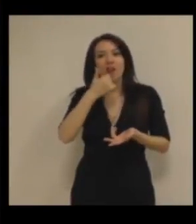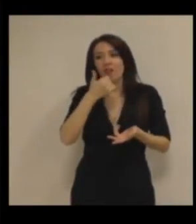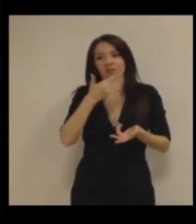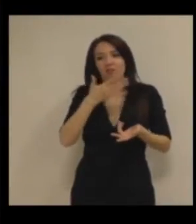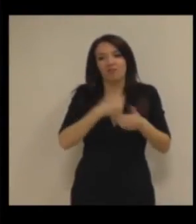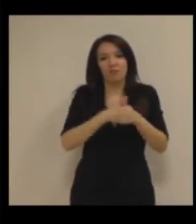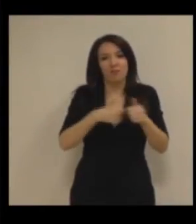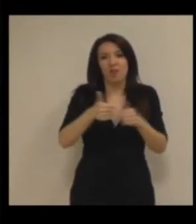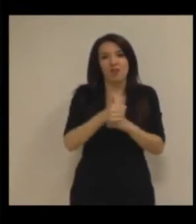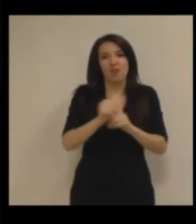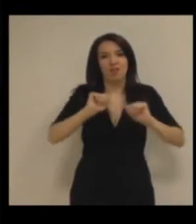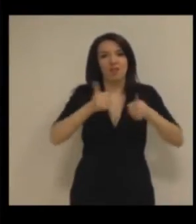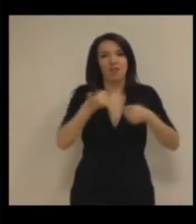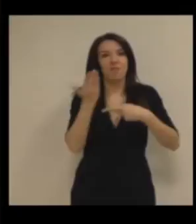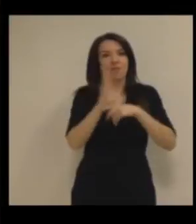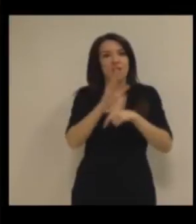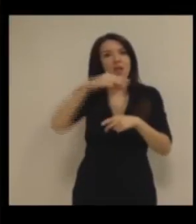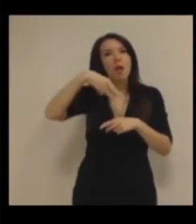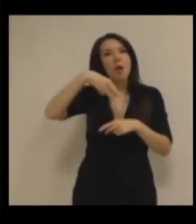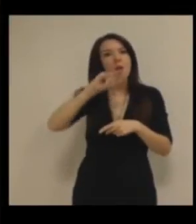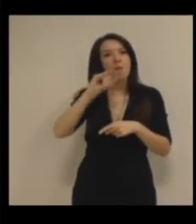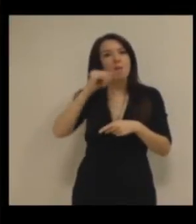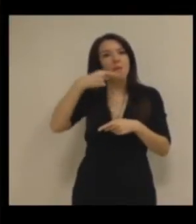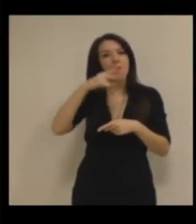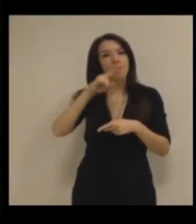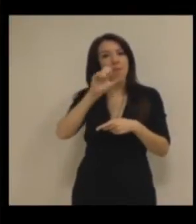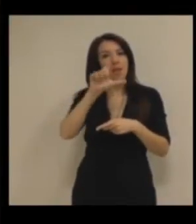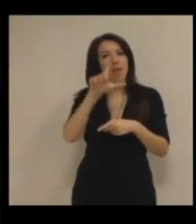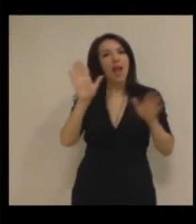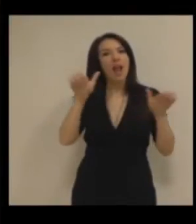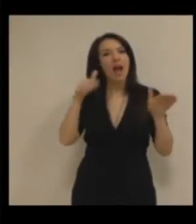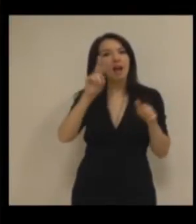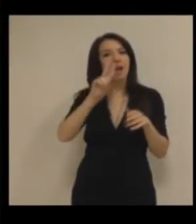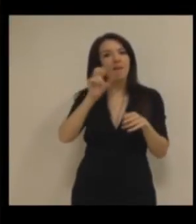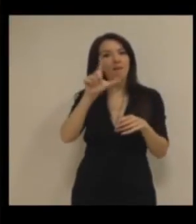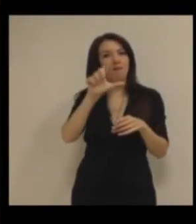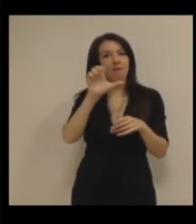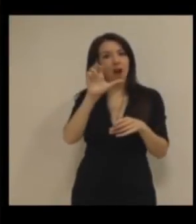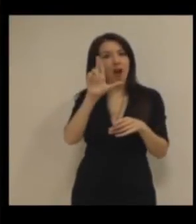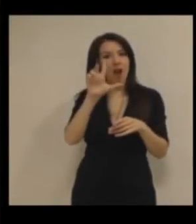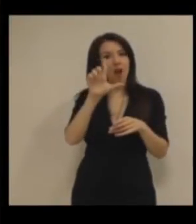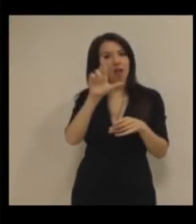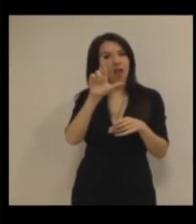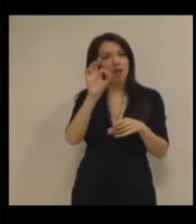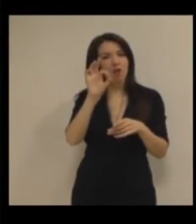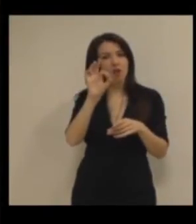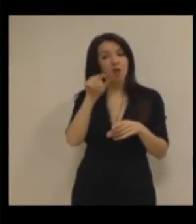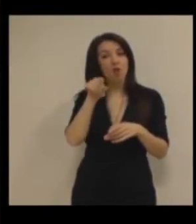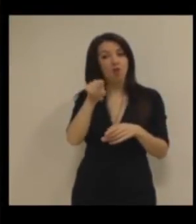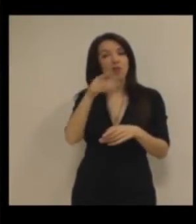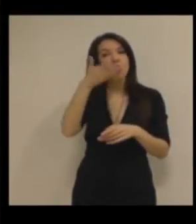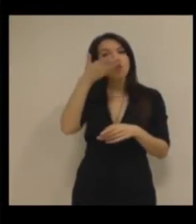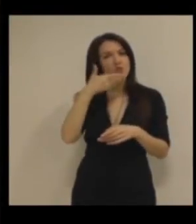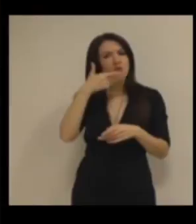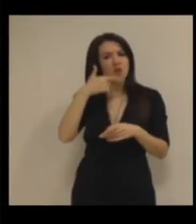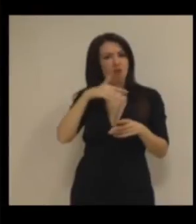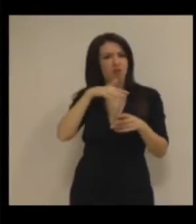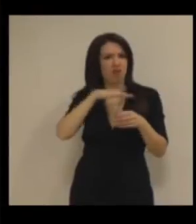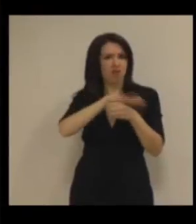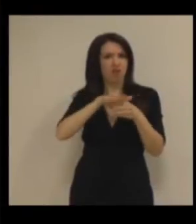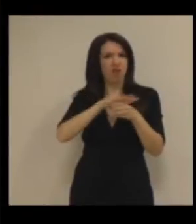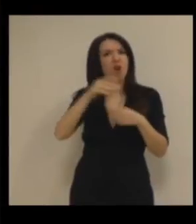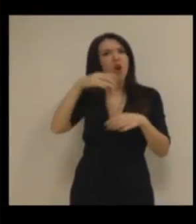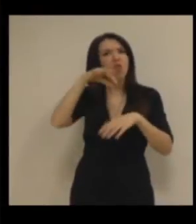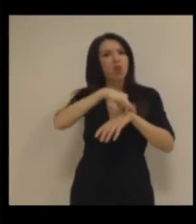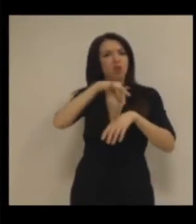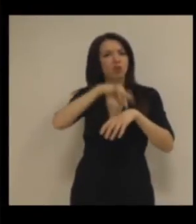prioridad, voy a empezar presentando a Miguel Ángel Valero, ampliamente conocido en nuestro campo, es doctor